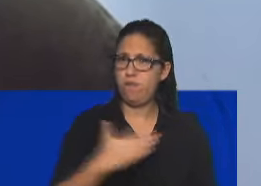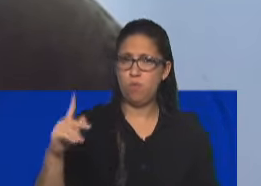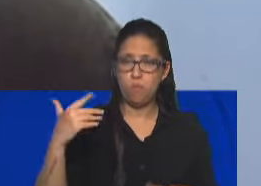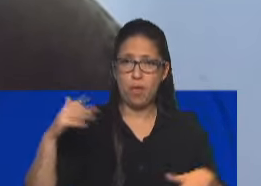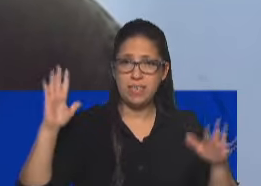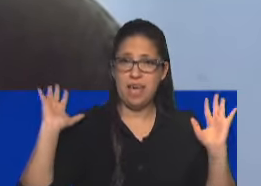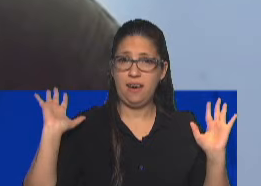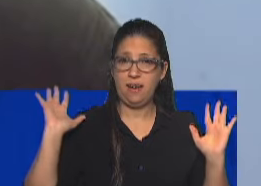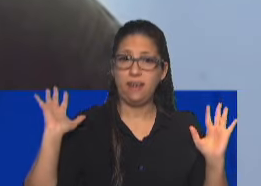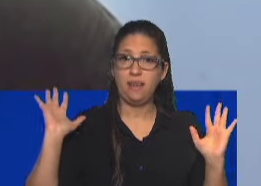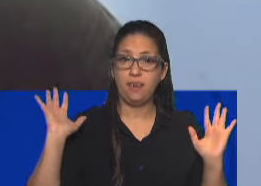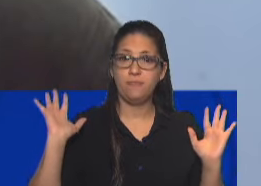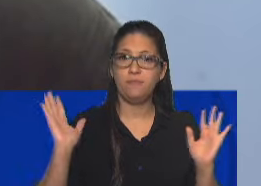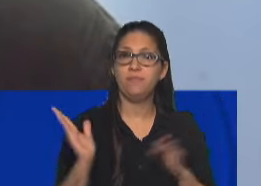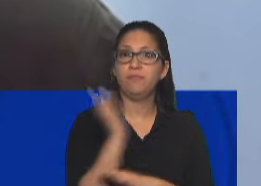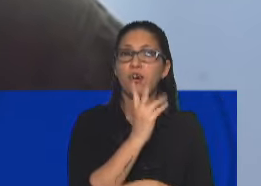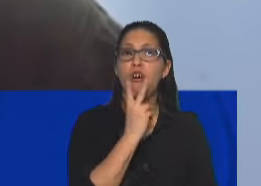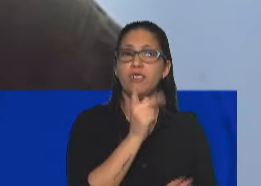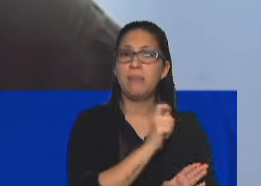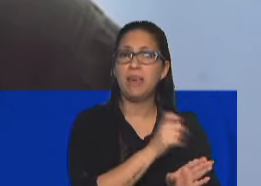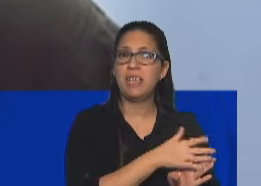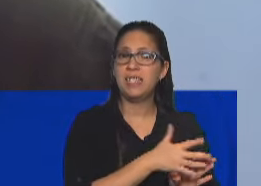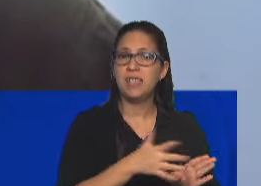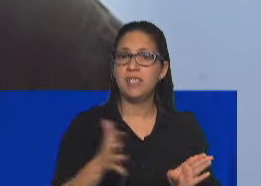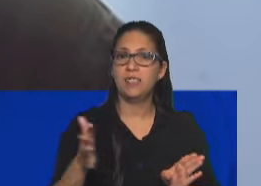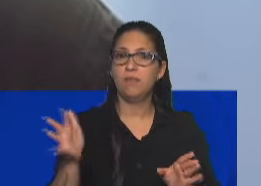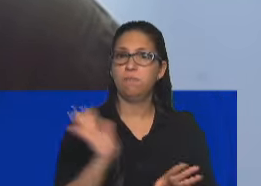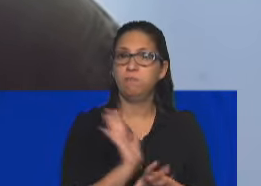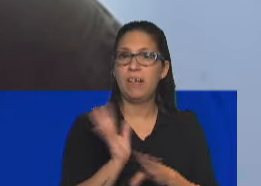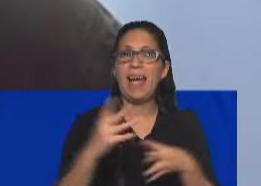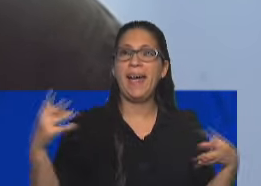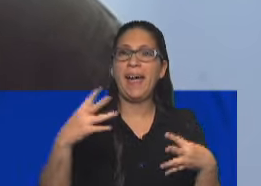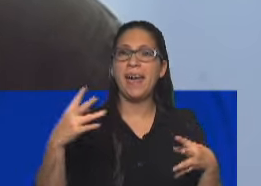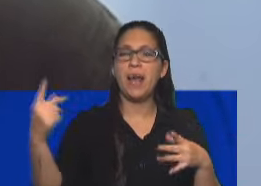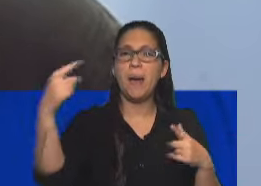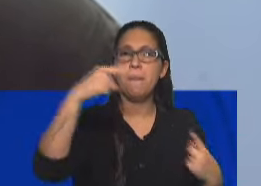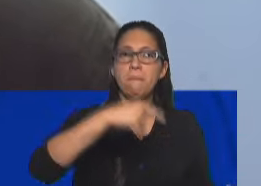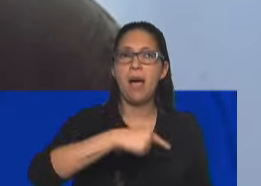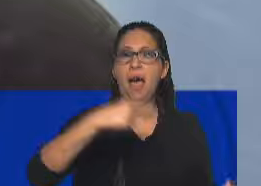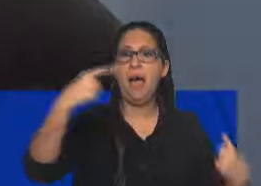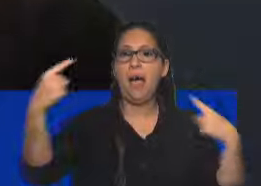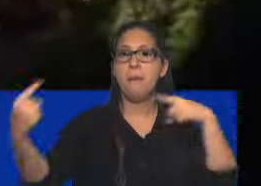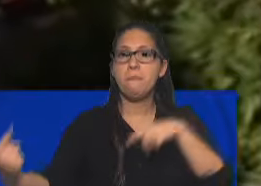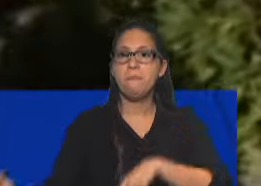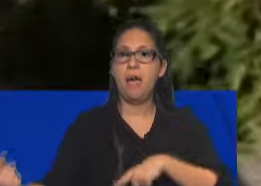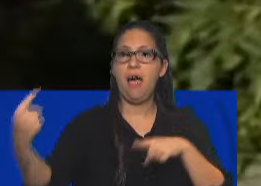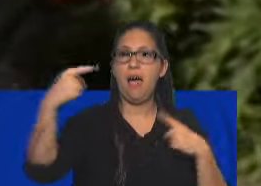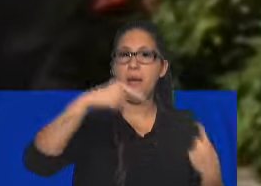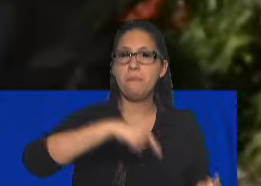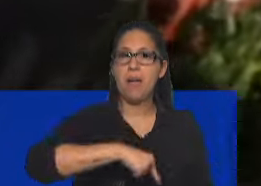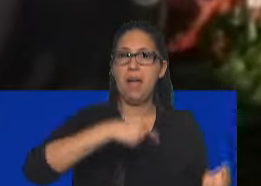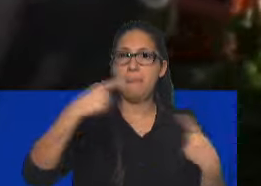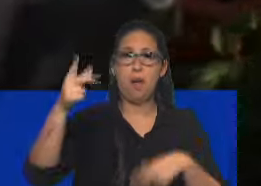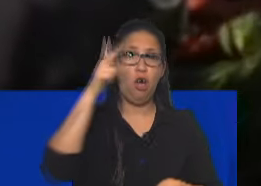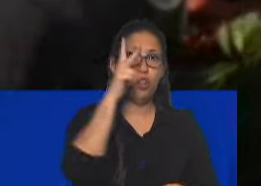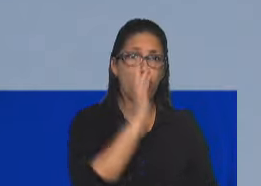realidad en los últimos más de 11 meses, una guerra realizada hasta ahora a fuego lento, de baja intensidad, el mismo 8 de octubre,